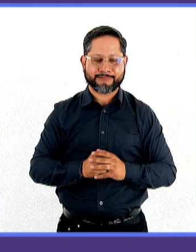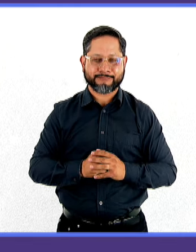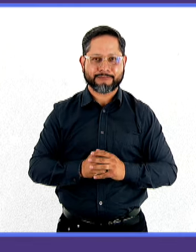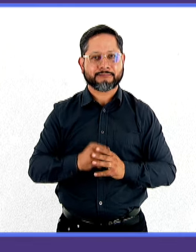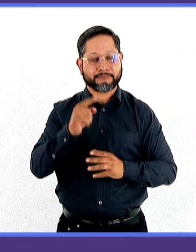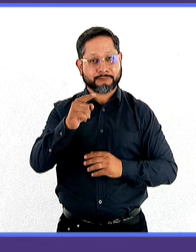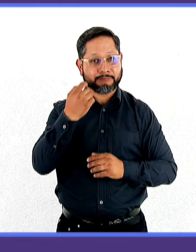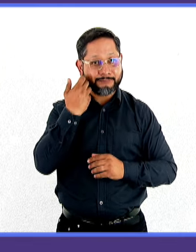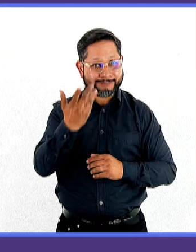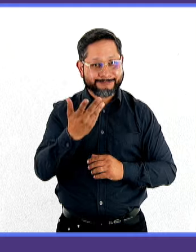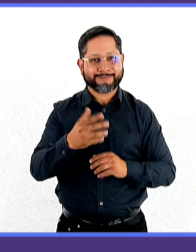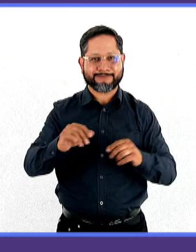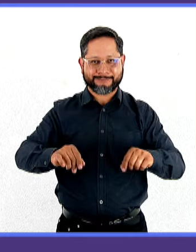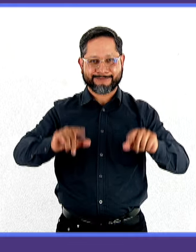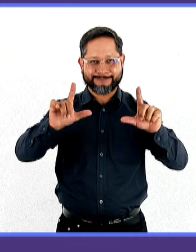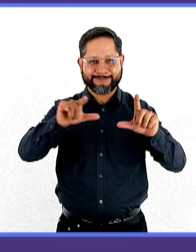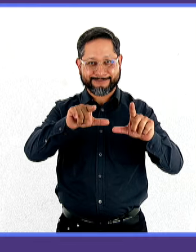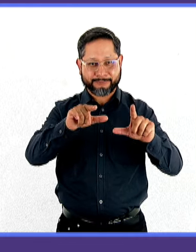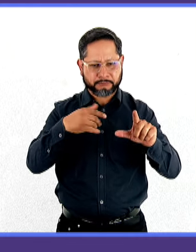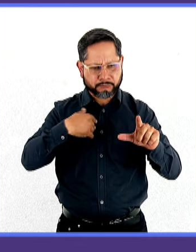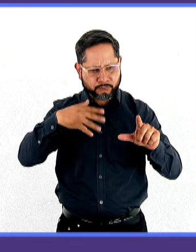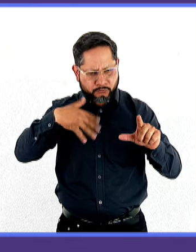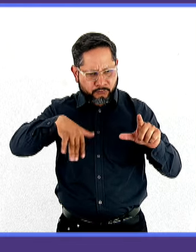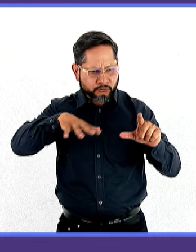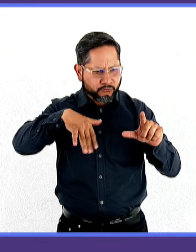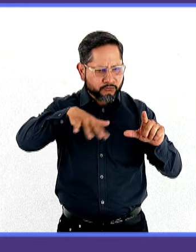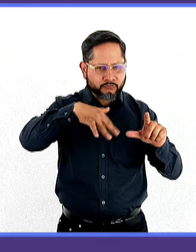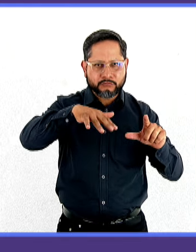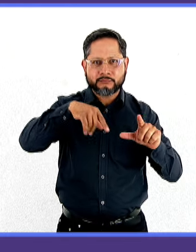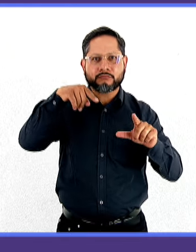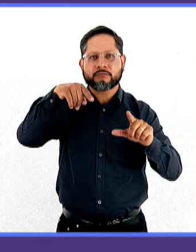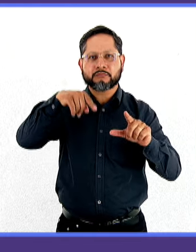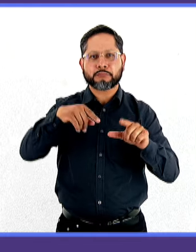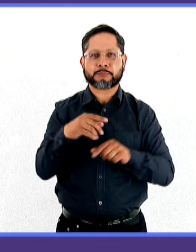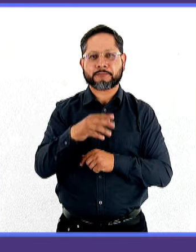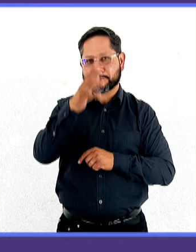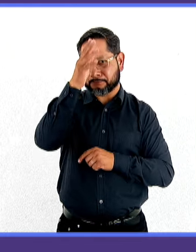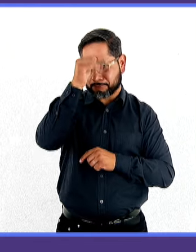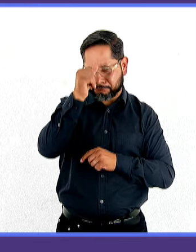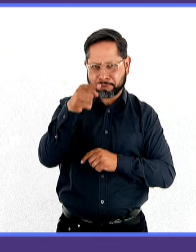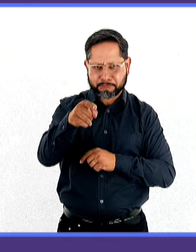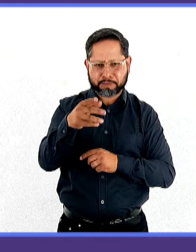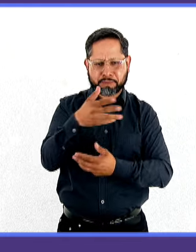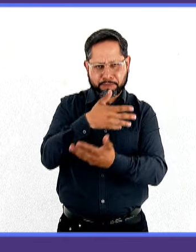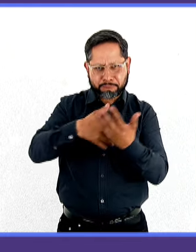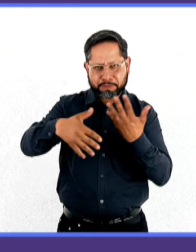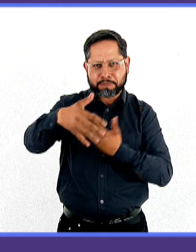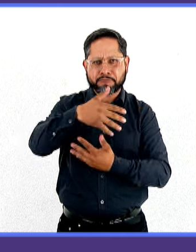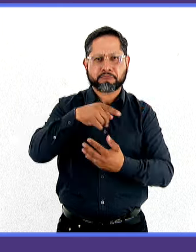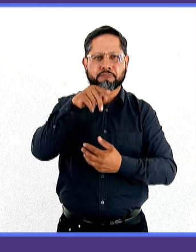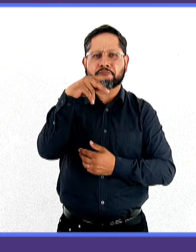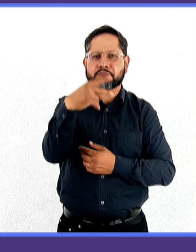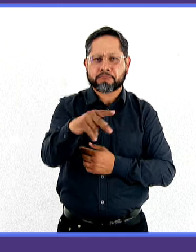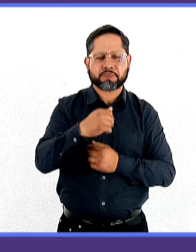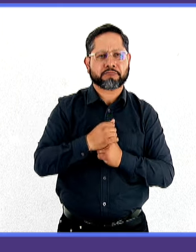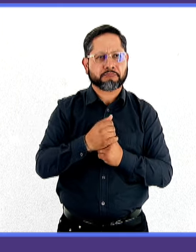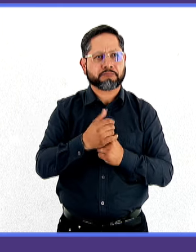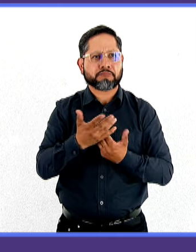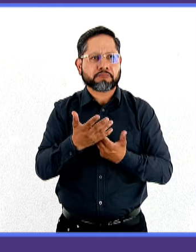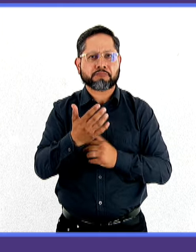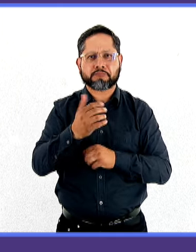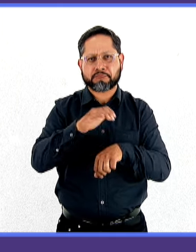página web en donde podrán encontrar distintos recursos sobre el consentimiento para compartir con sus estudiantes